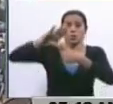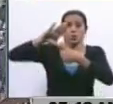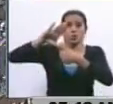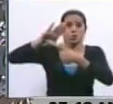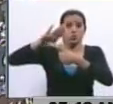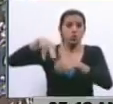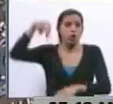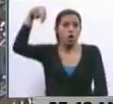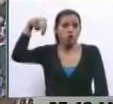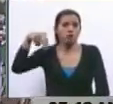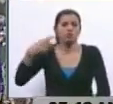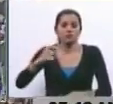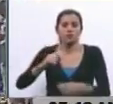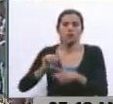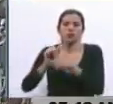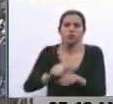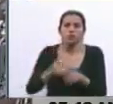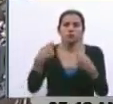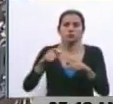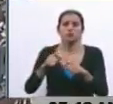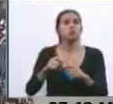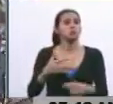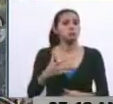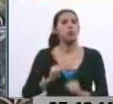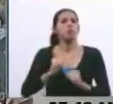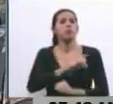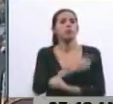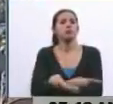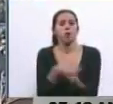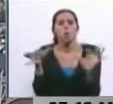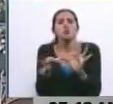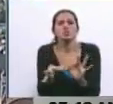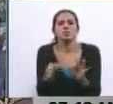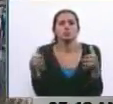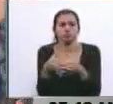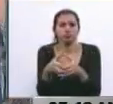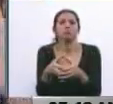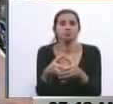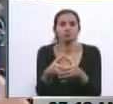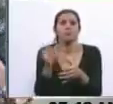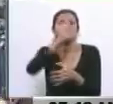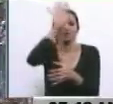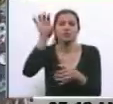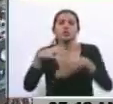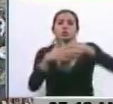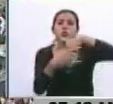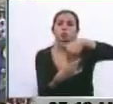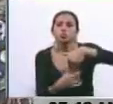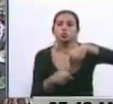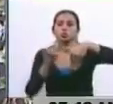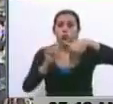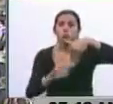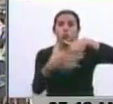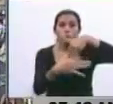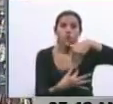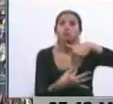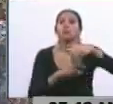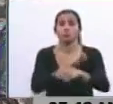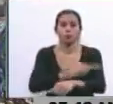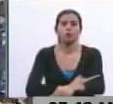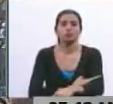pretendido avasallarnos. Y se sintió esa fuerza. Somos una fuerza. el sur, el hemisferio sur, es una fuerza.